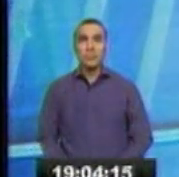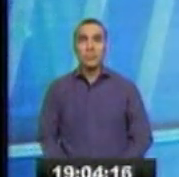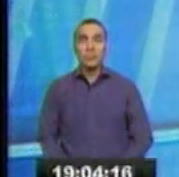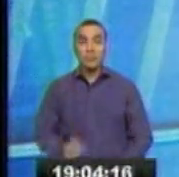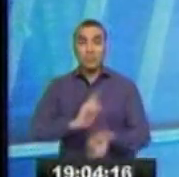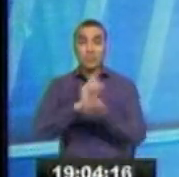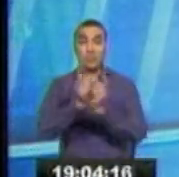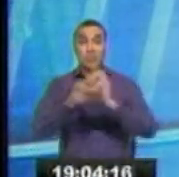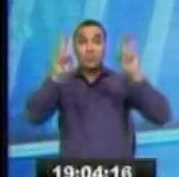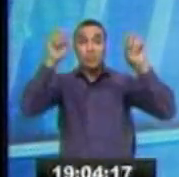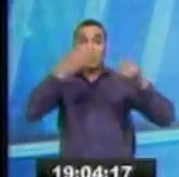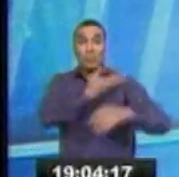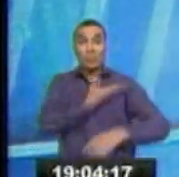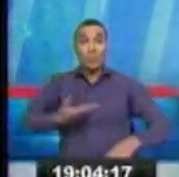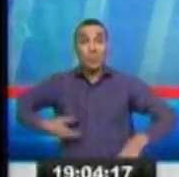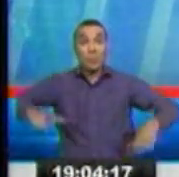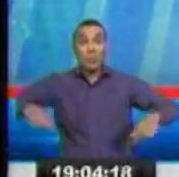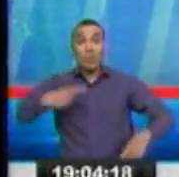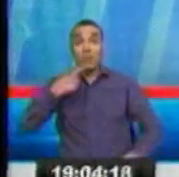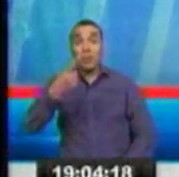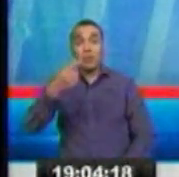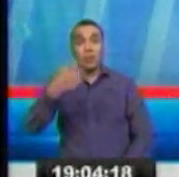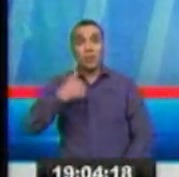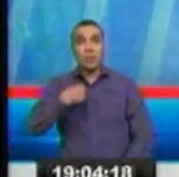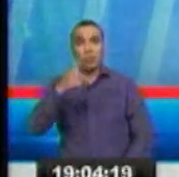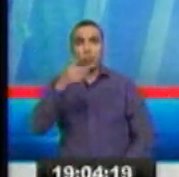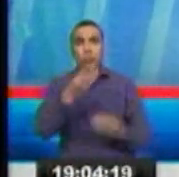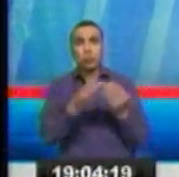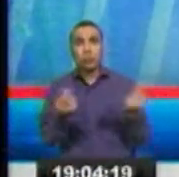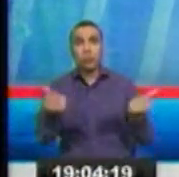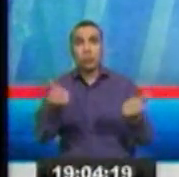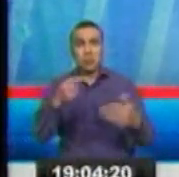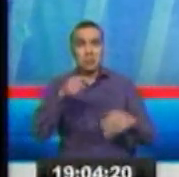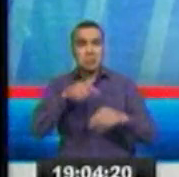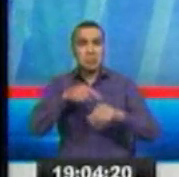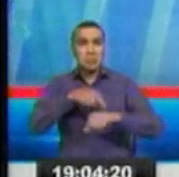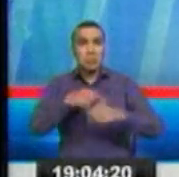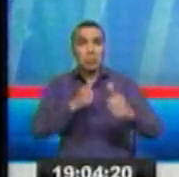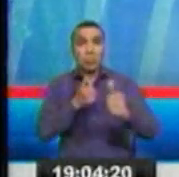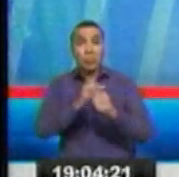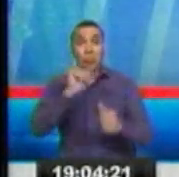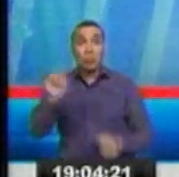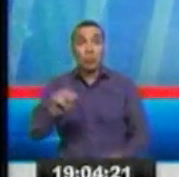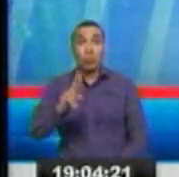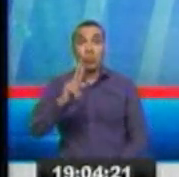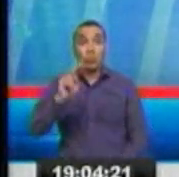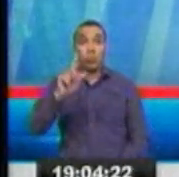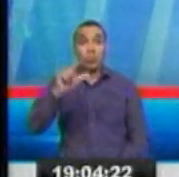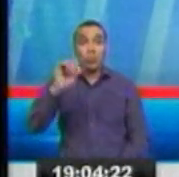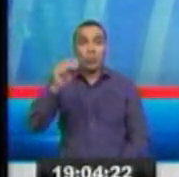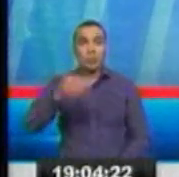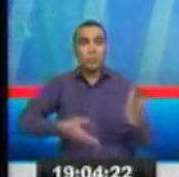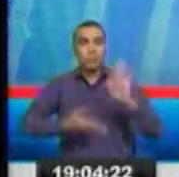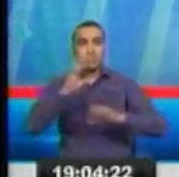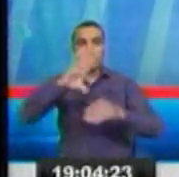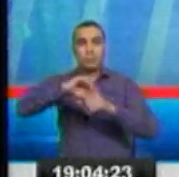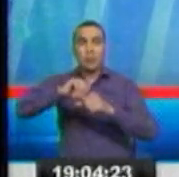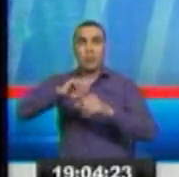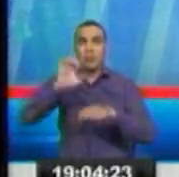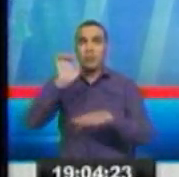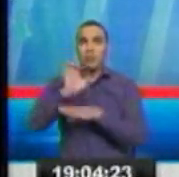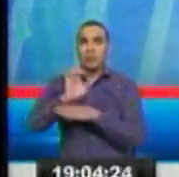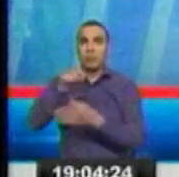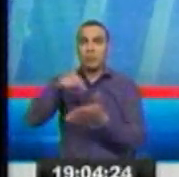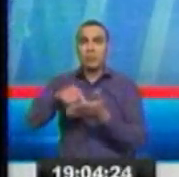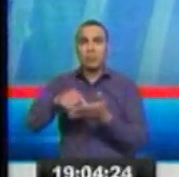Y cambiando de tema, el presidente Lenín Moreno dijo que hay una solución a mediano plazo para que Julian Assange salga de la embajada ecuatoriana en Londres.